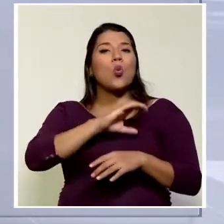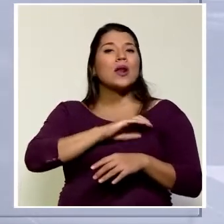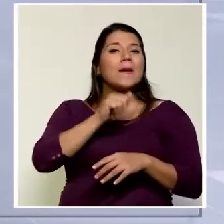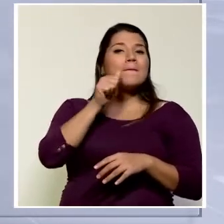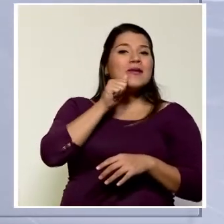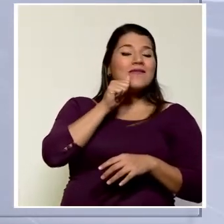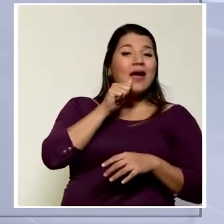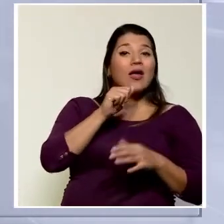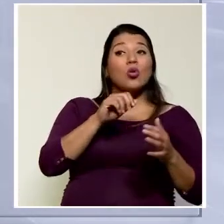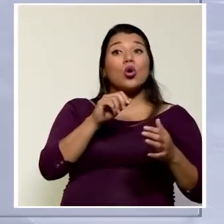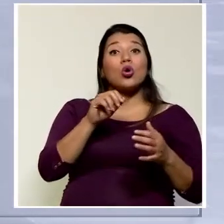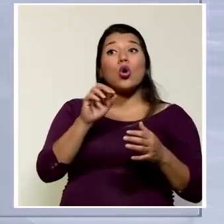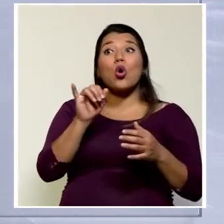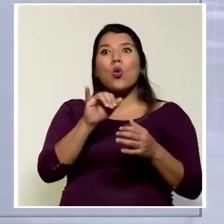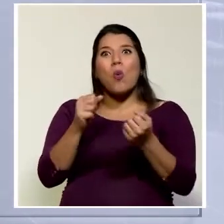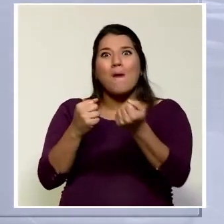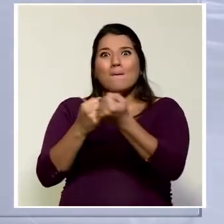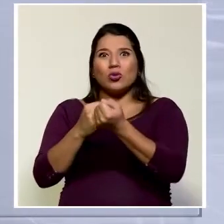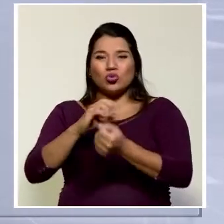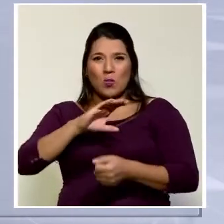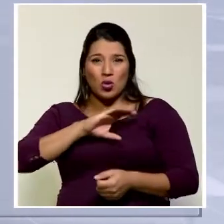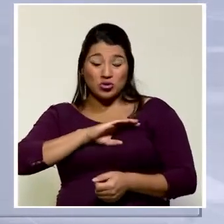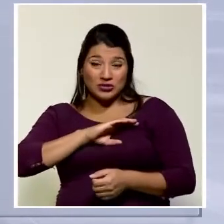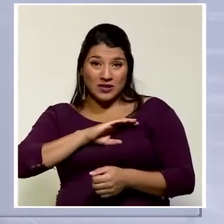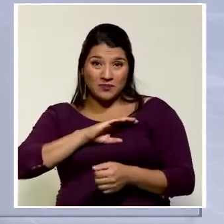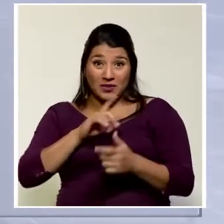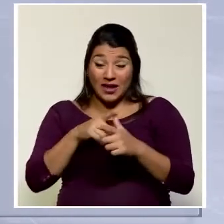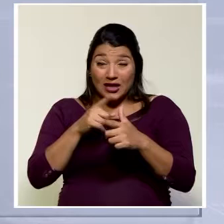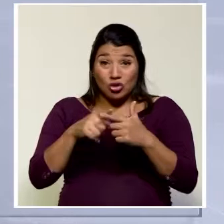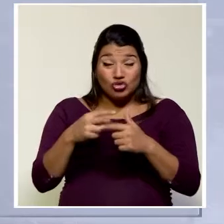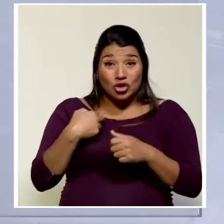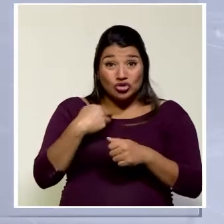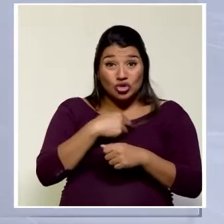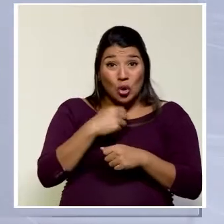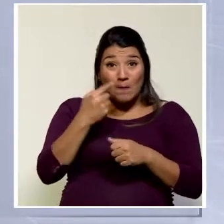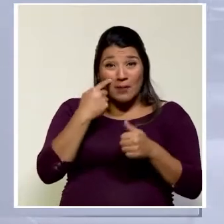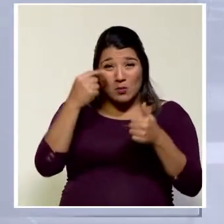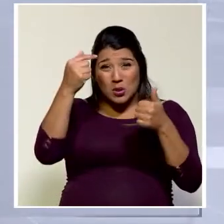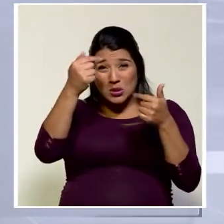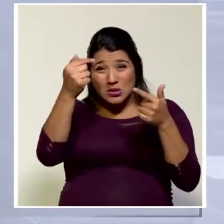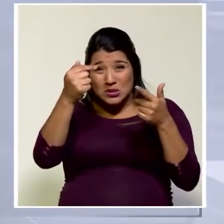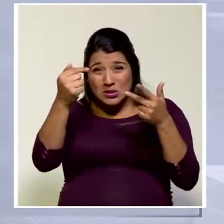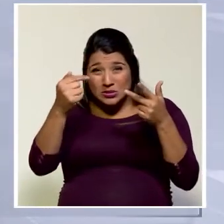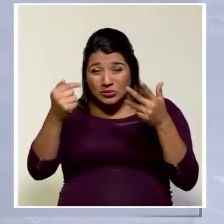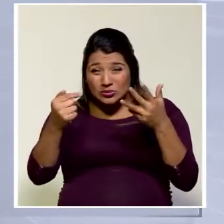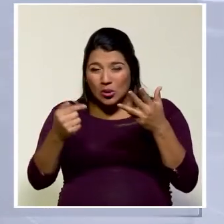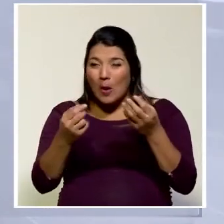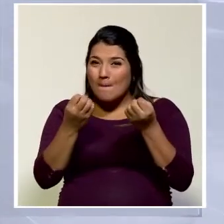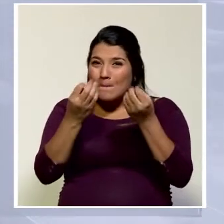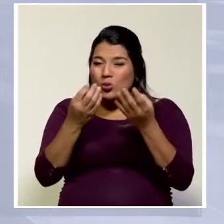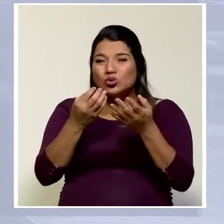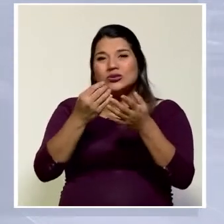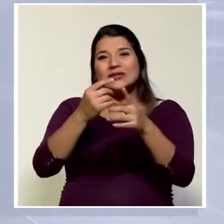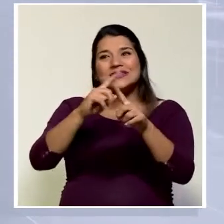de Liberación Nacional. Entonces, estamos observando un menú de distractores,